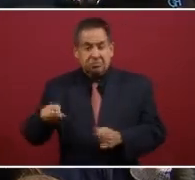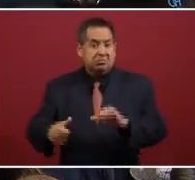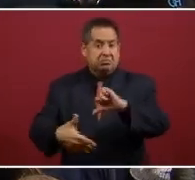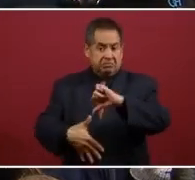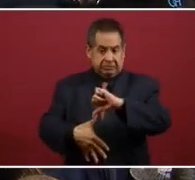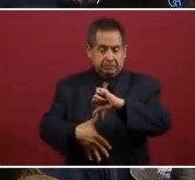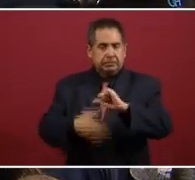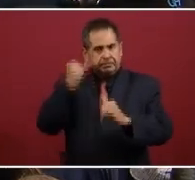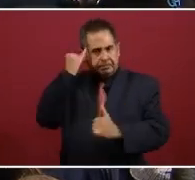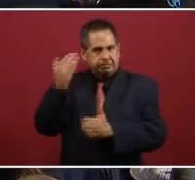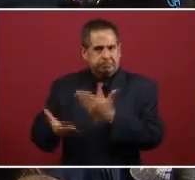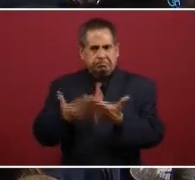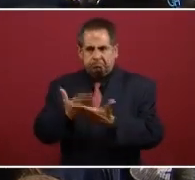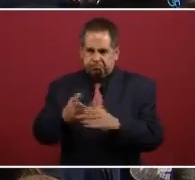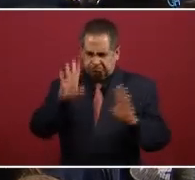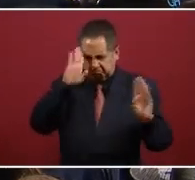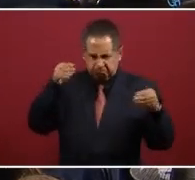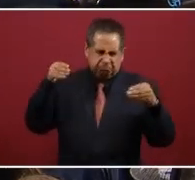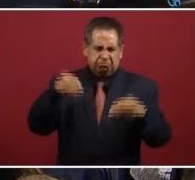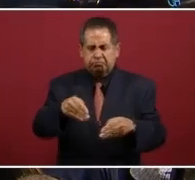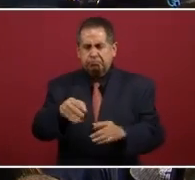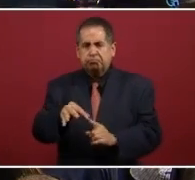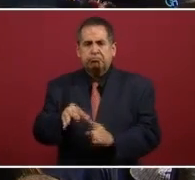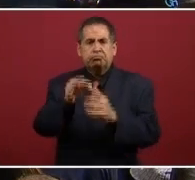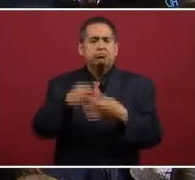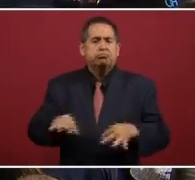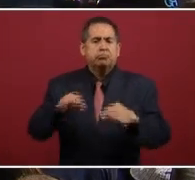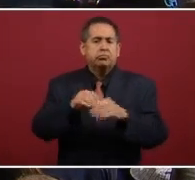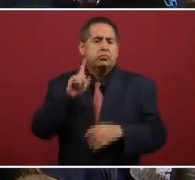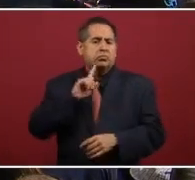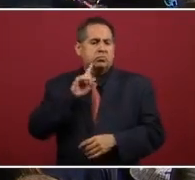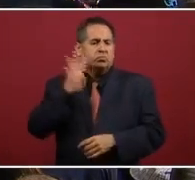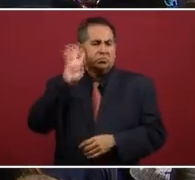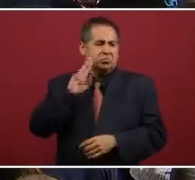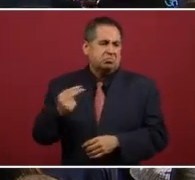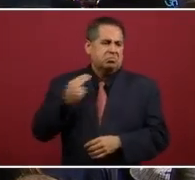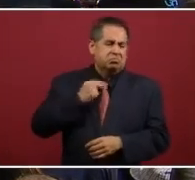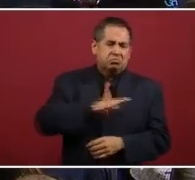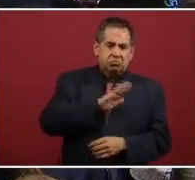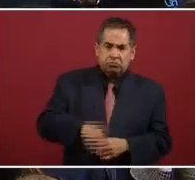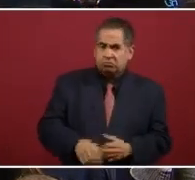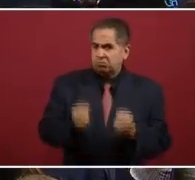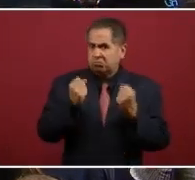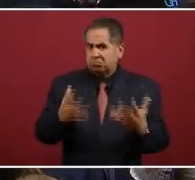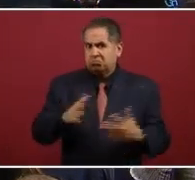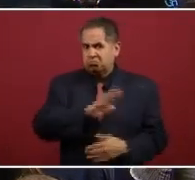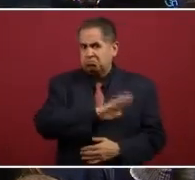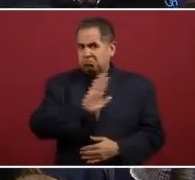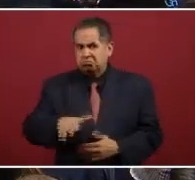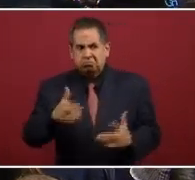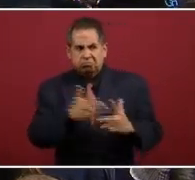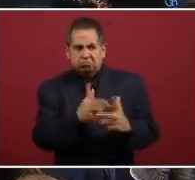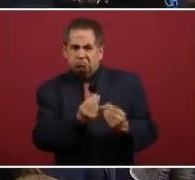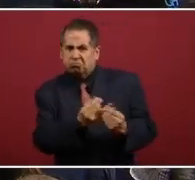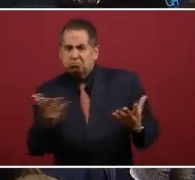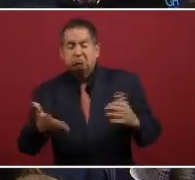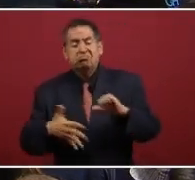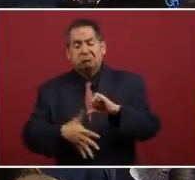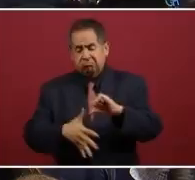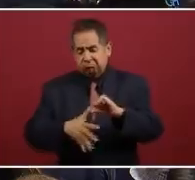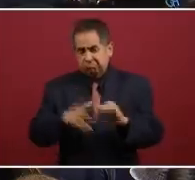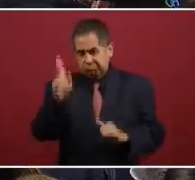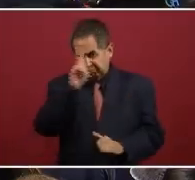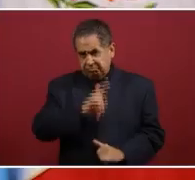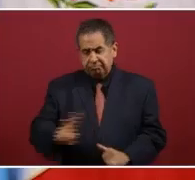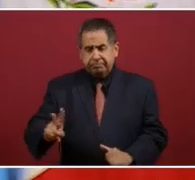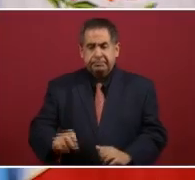la iniciativa se centrará específicamente en el feminicidio, dada la incidencia elevada de este delito en la región.